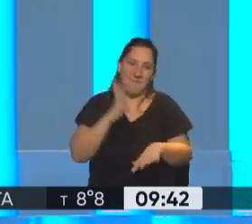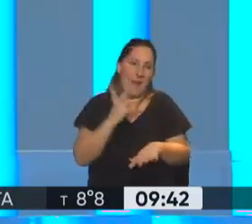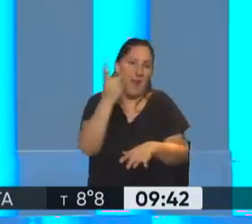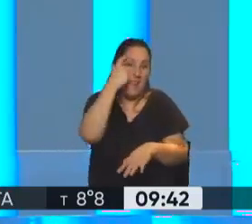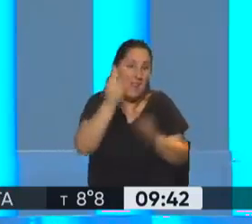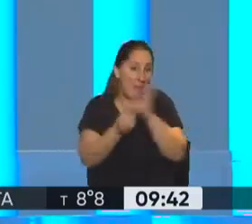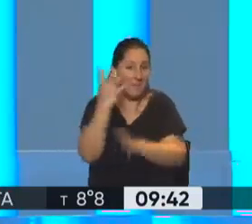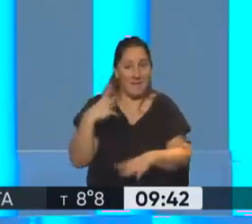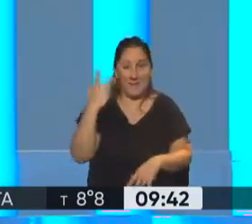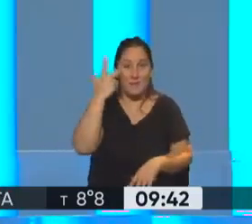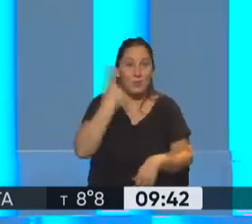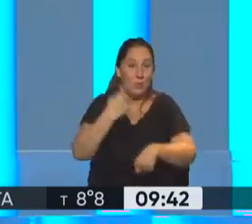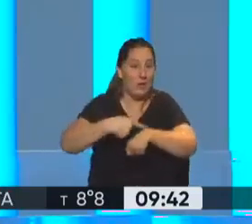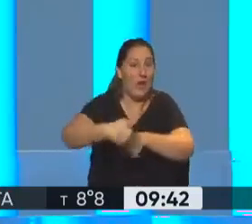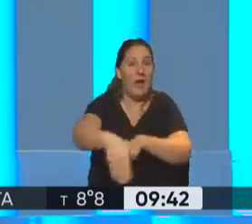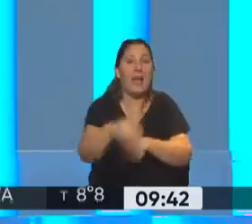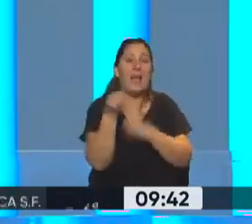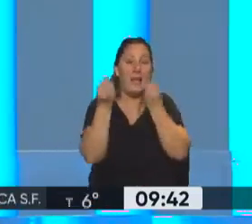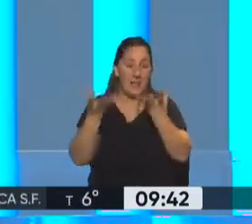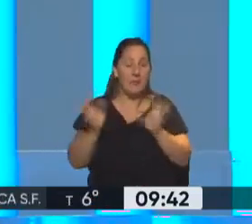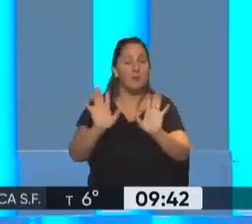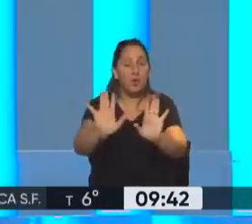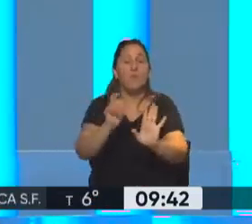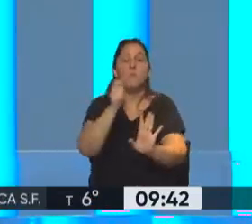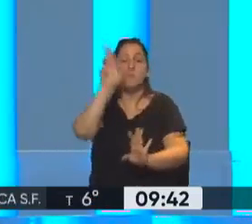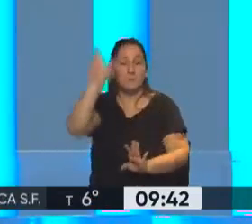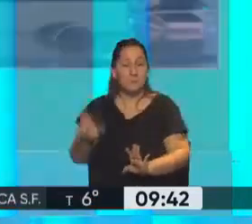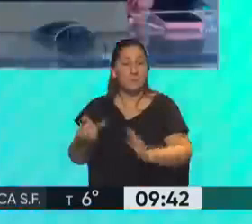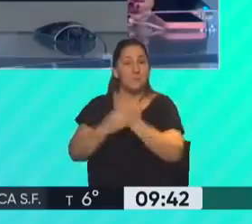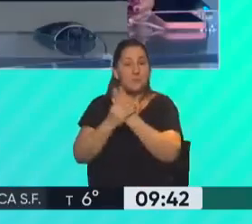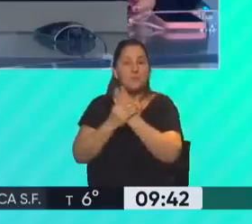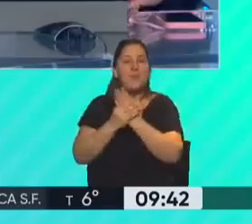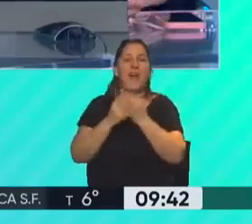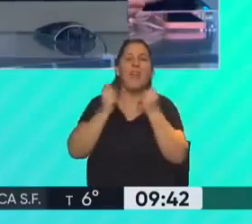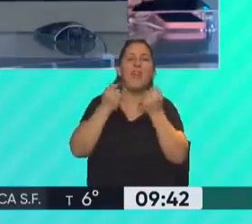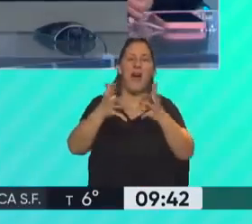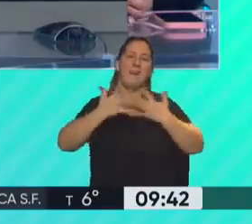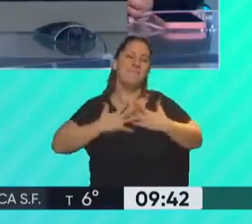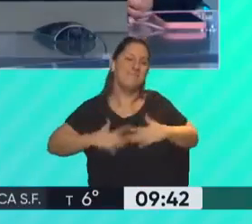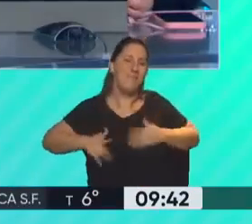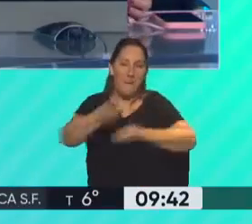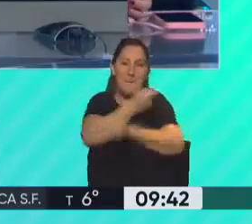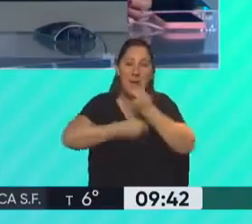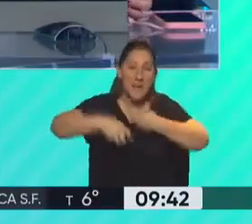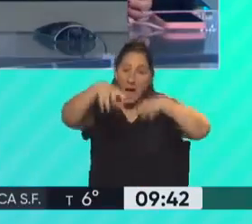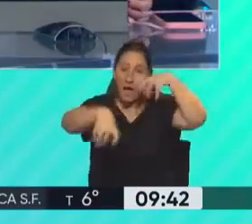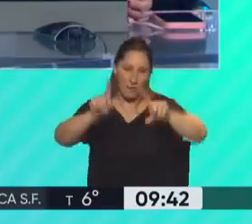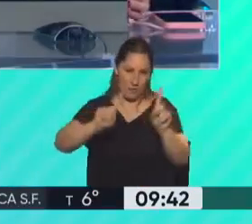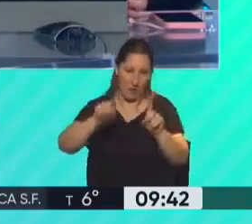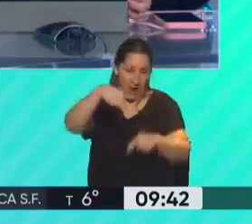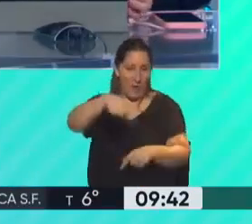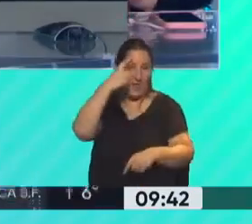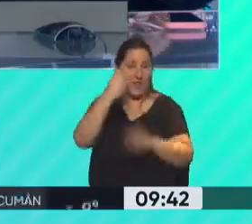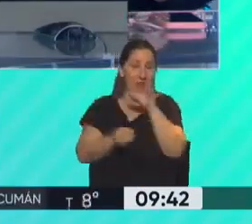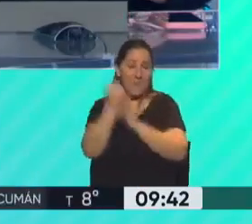mañana igual yo lo que pienso es que las palabras en sí mismas no van a calmar los mercados digamos que ahora habrá las si